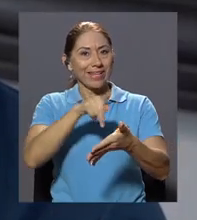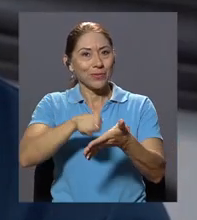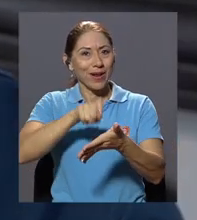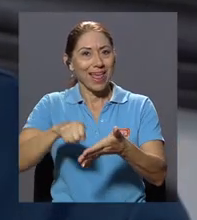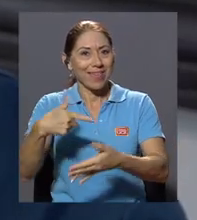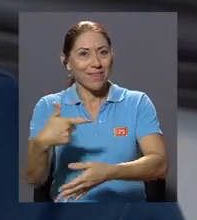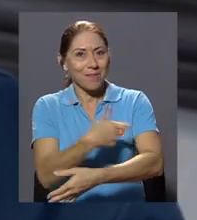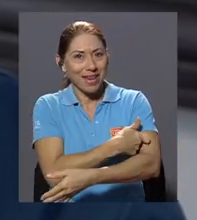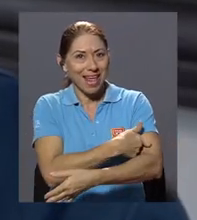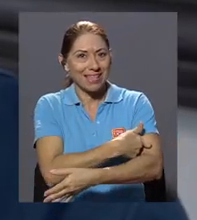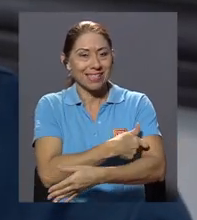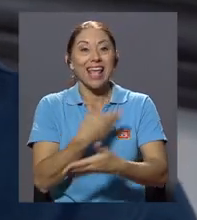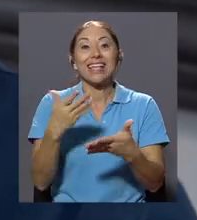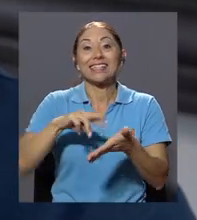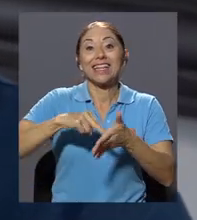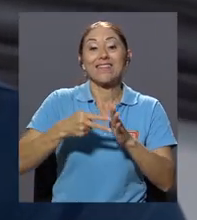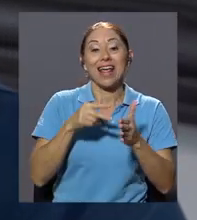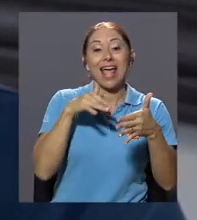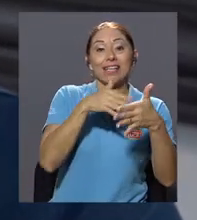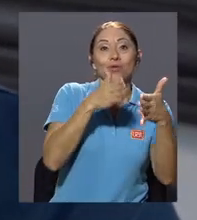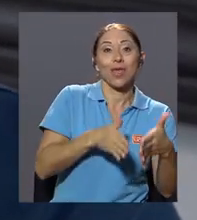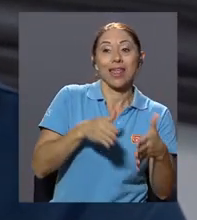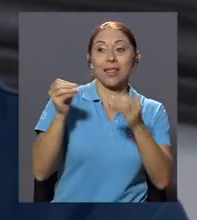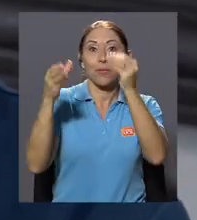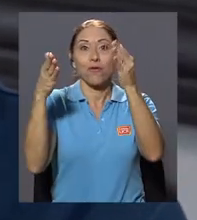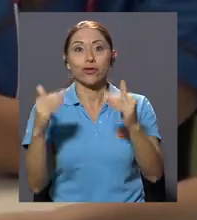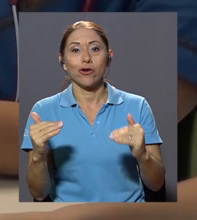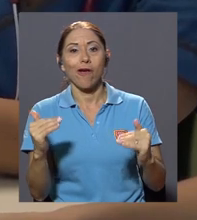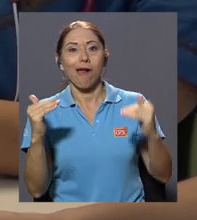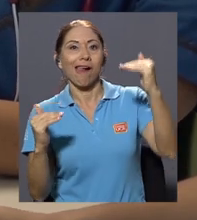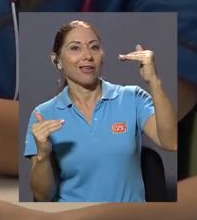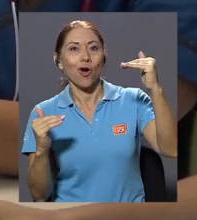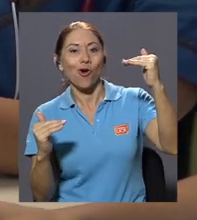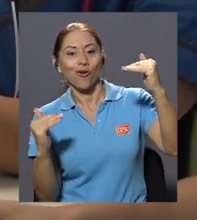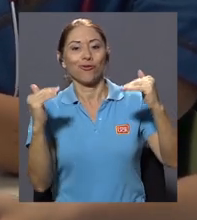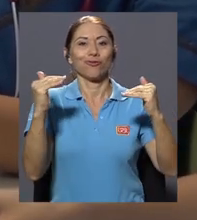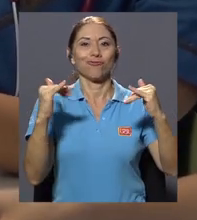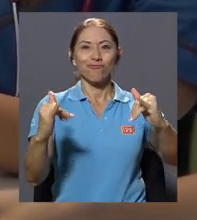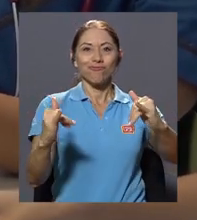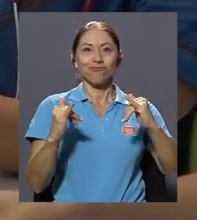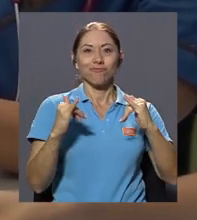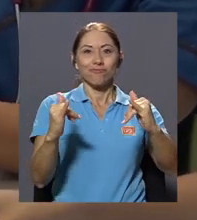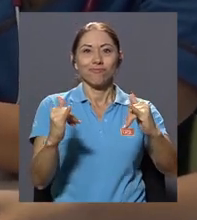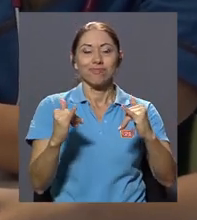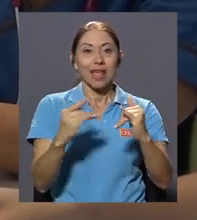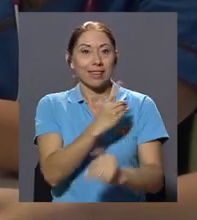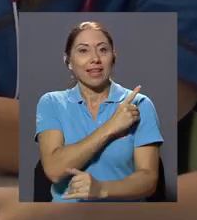fomenta la comunicación horizontal entre estudiante y profesor. La dirección de la escuela